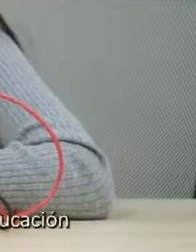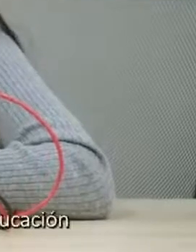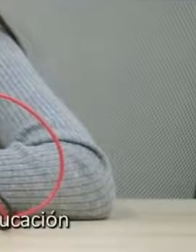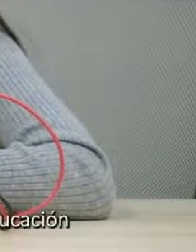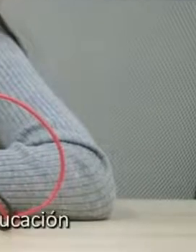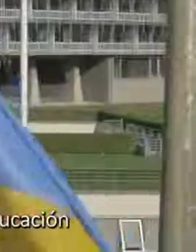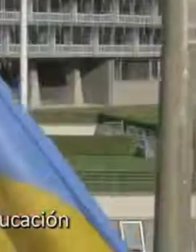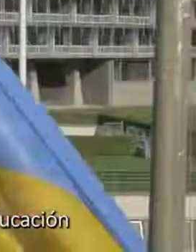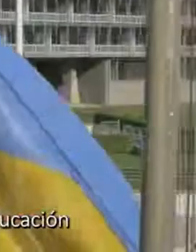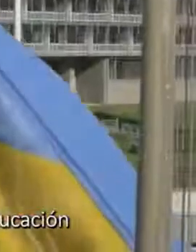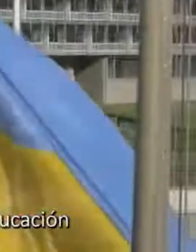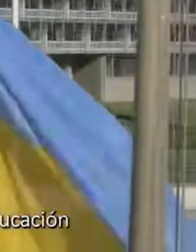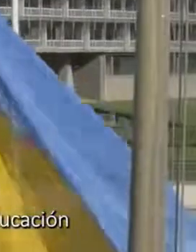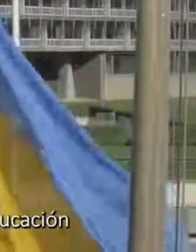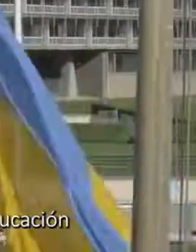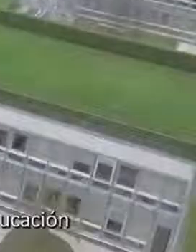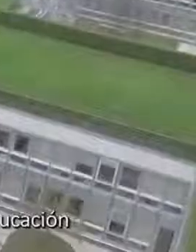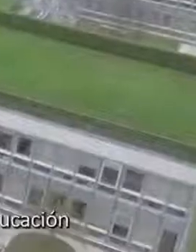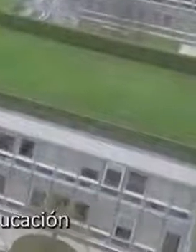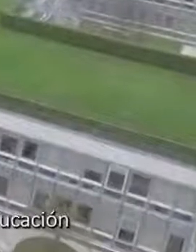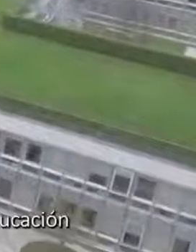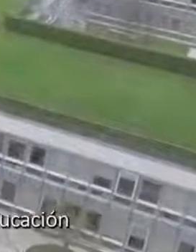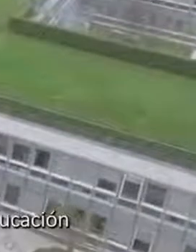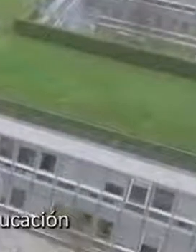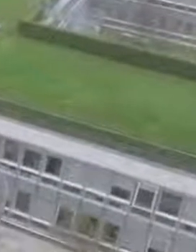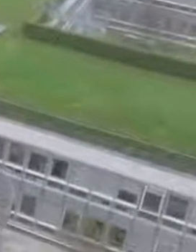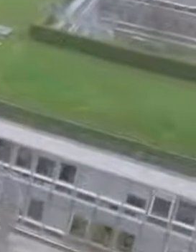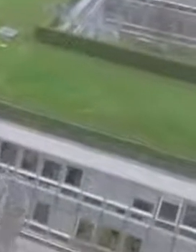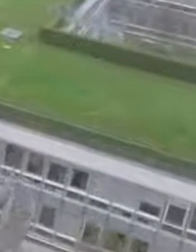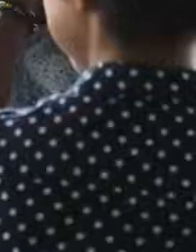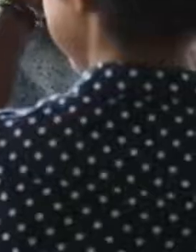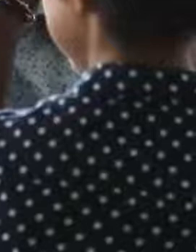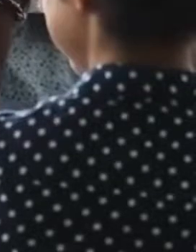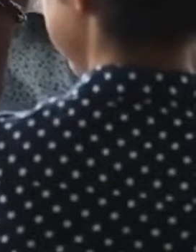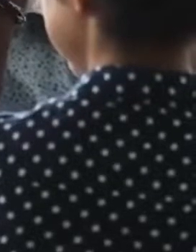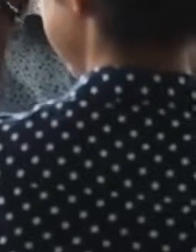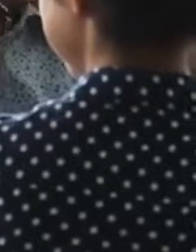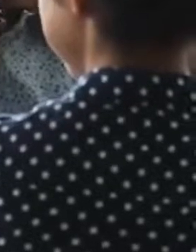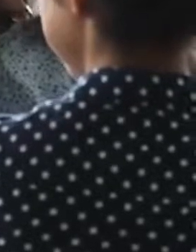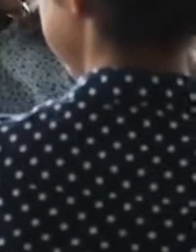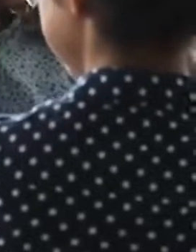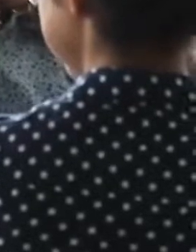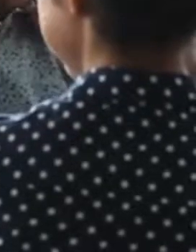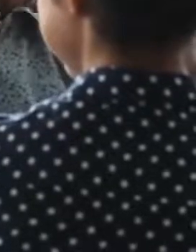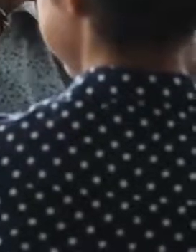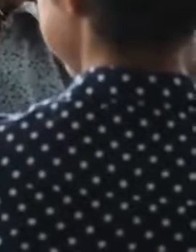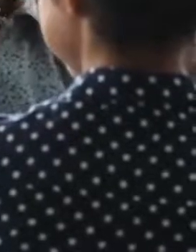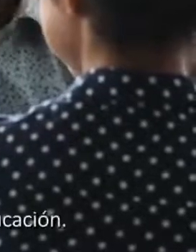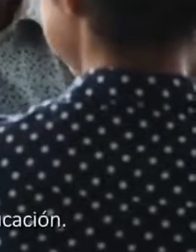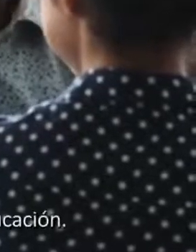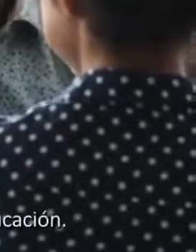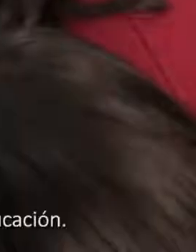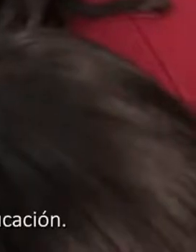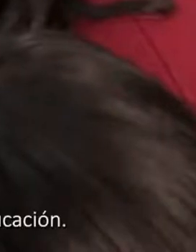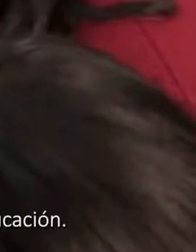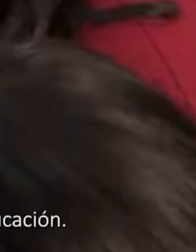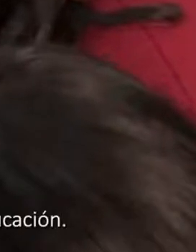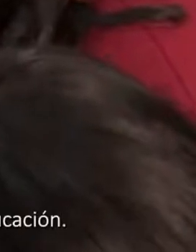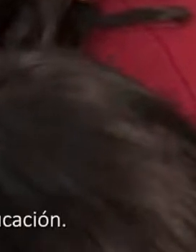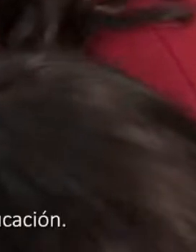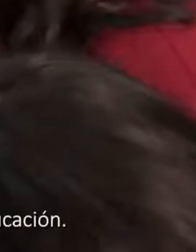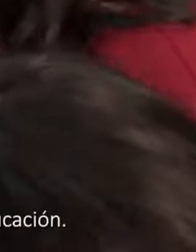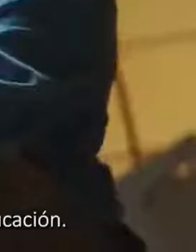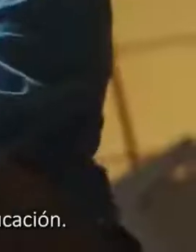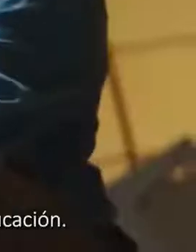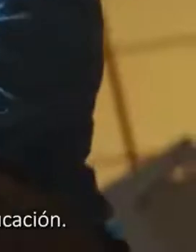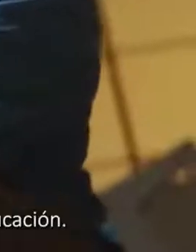La UNESCO ha puesto en marcha la iniciativa Los Futuros de la Educación, con el objetivo de reunir a todas las personas del mundo y volver a definir la